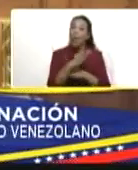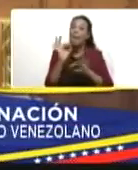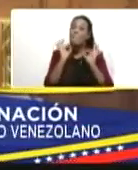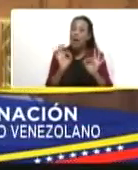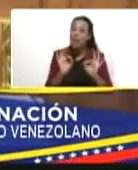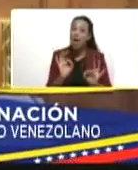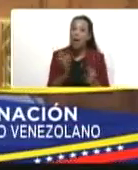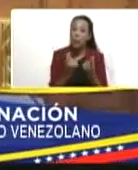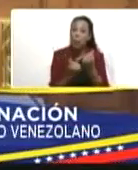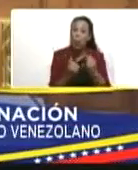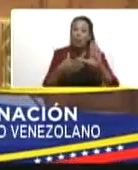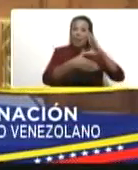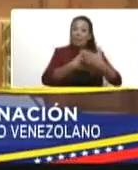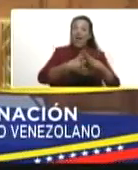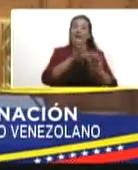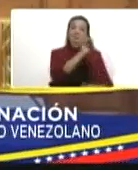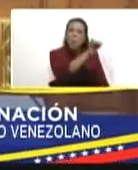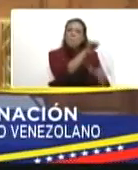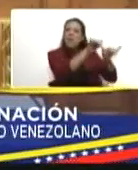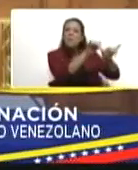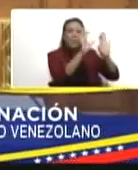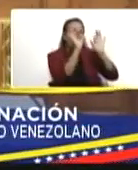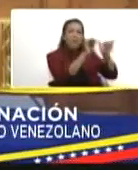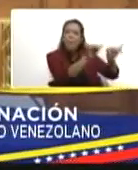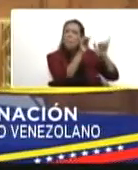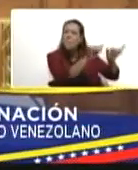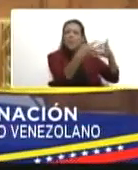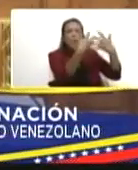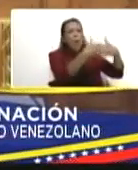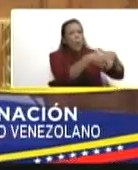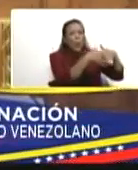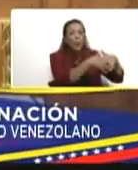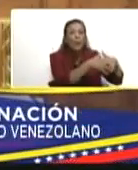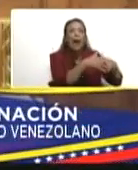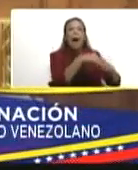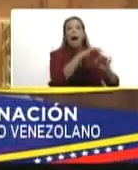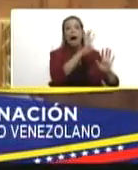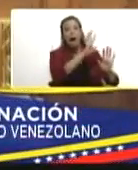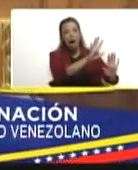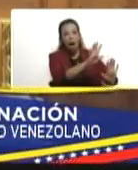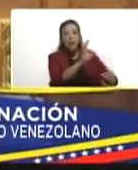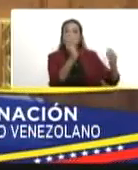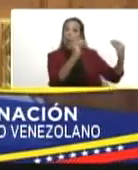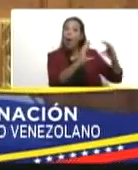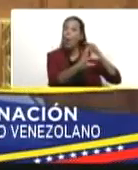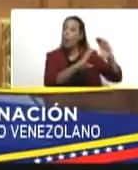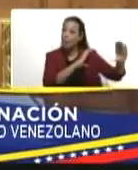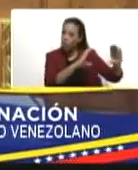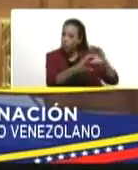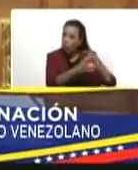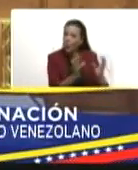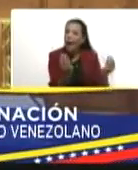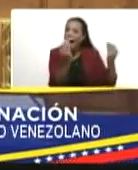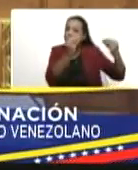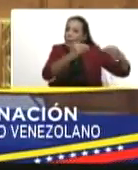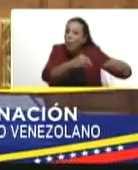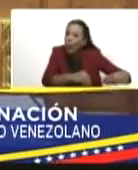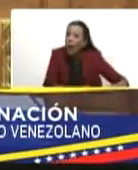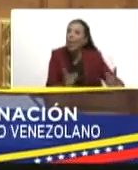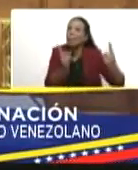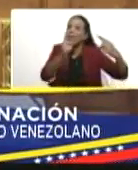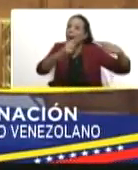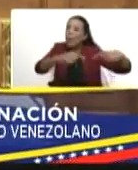particular la economía norteamericana y así hemos conseguido conversaciones y negociaciones